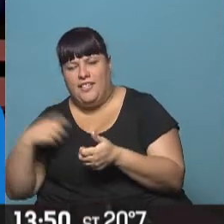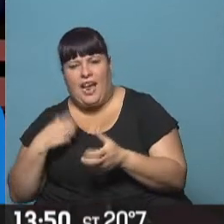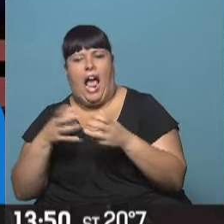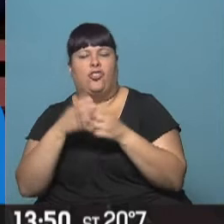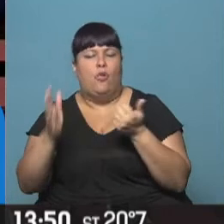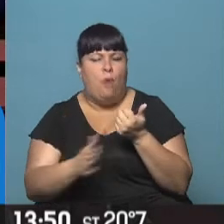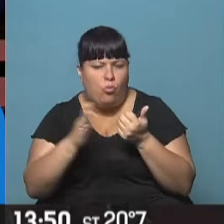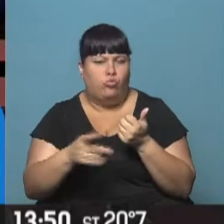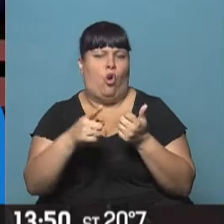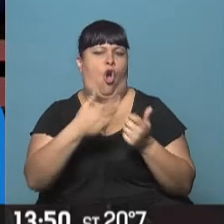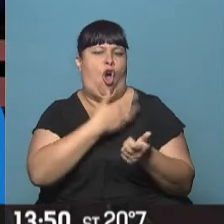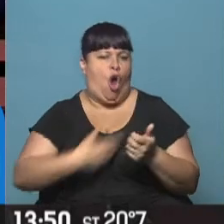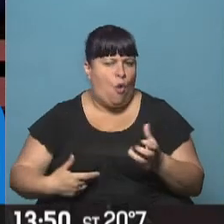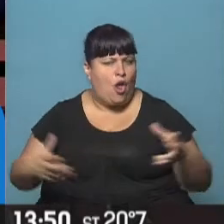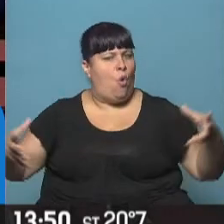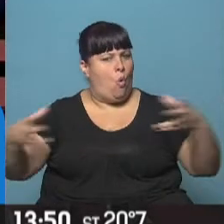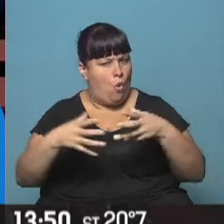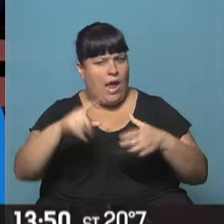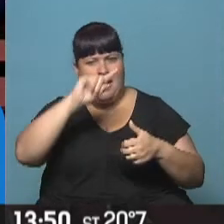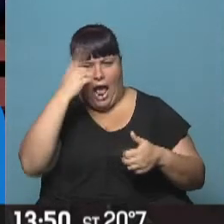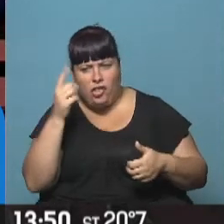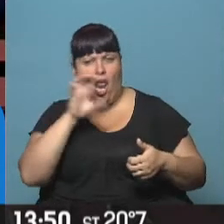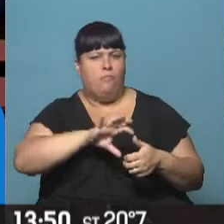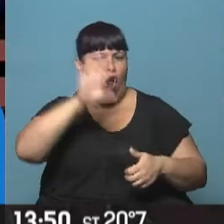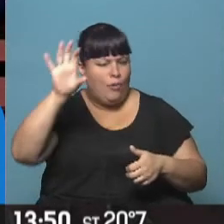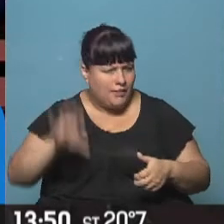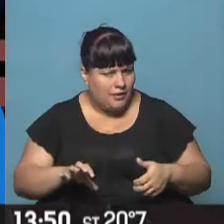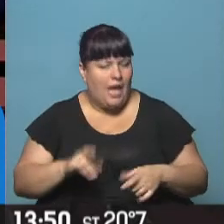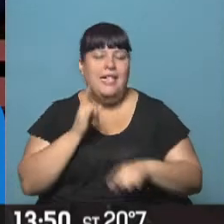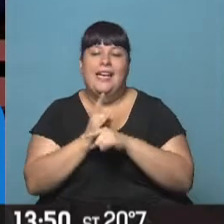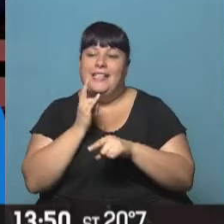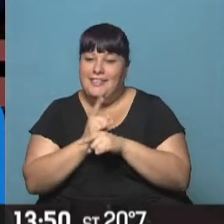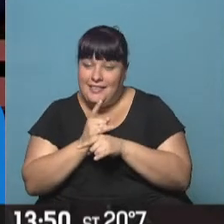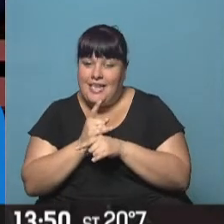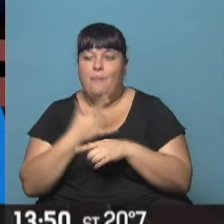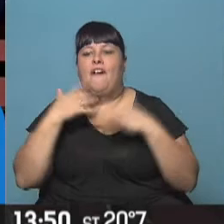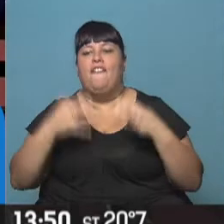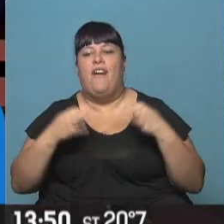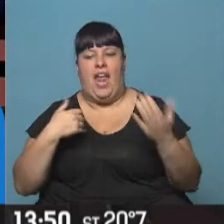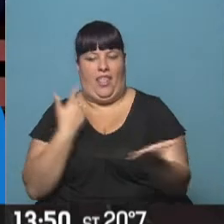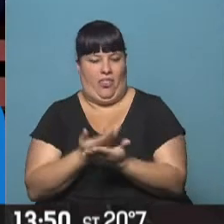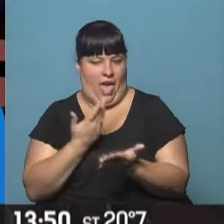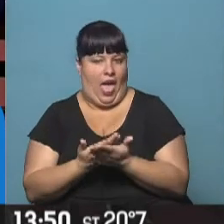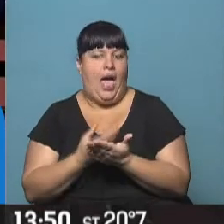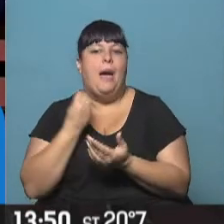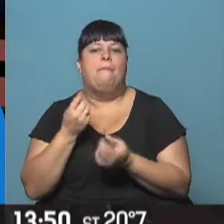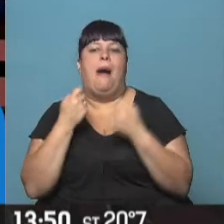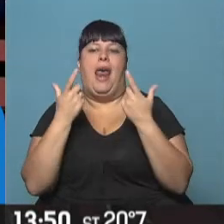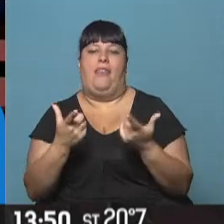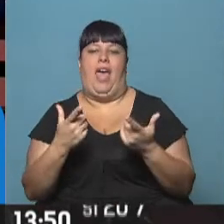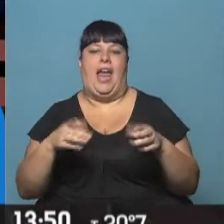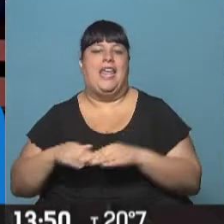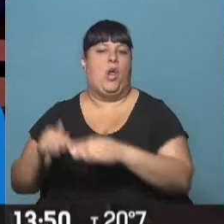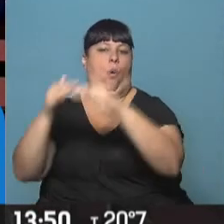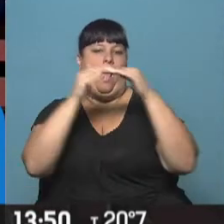movimiento productivo y los gobiernos nacionales y provinciales, y siempre con la verdad sobre la mesa para tratar de generar mayor